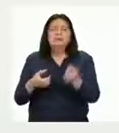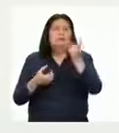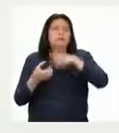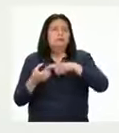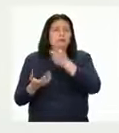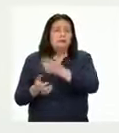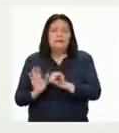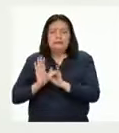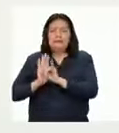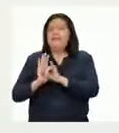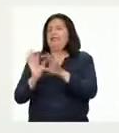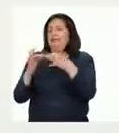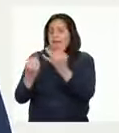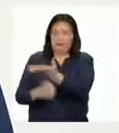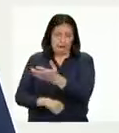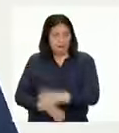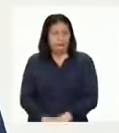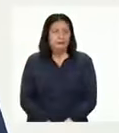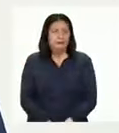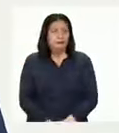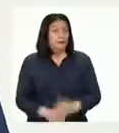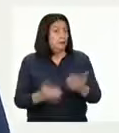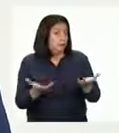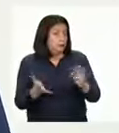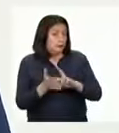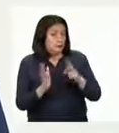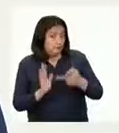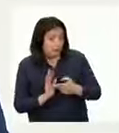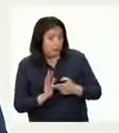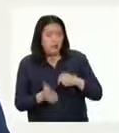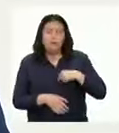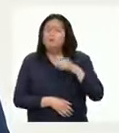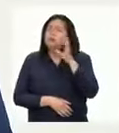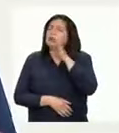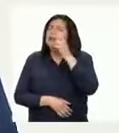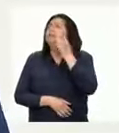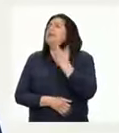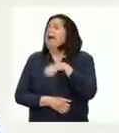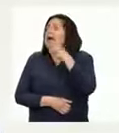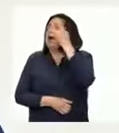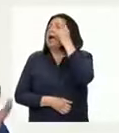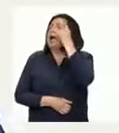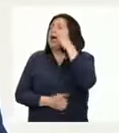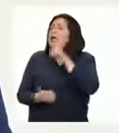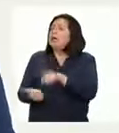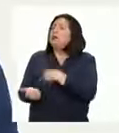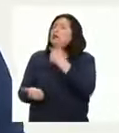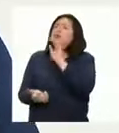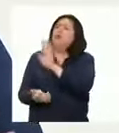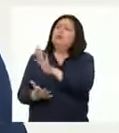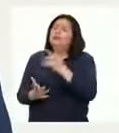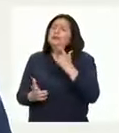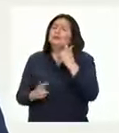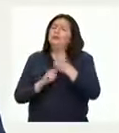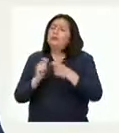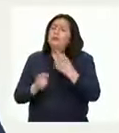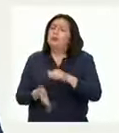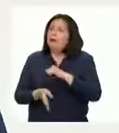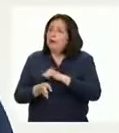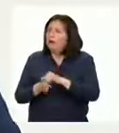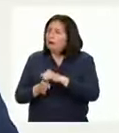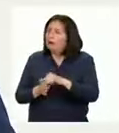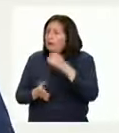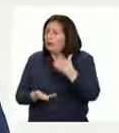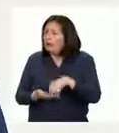de la identidad de nuestras familias. Es decir, buscamos comprender que las costumbres y tradiciones son prácticas